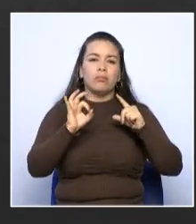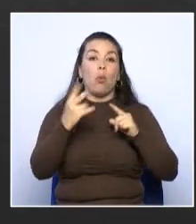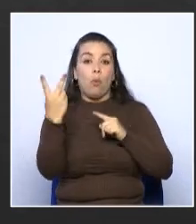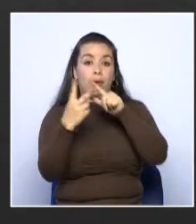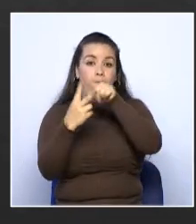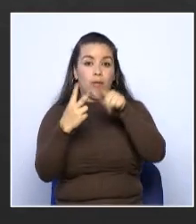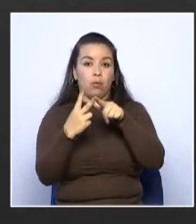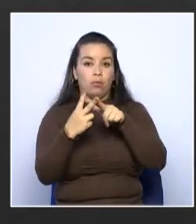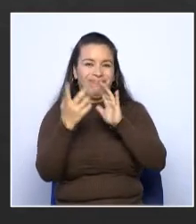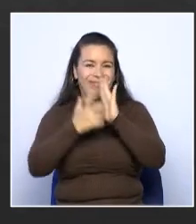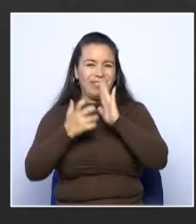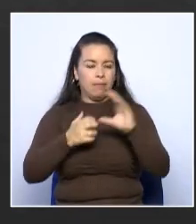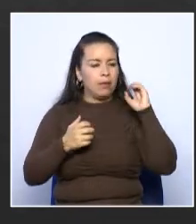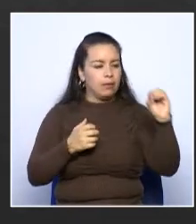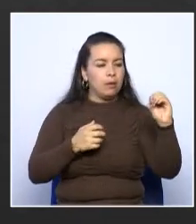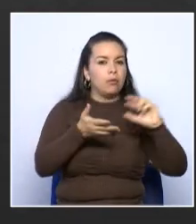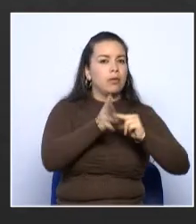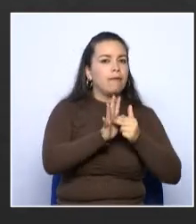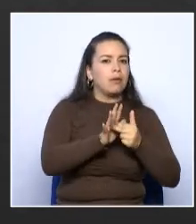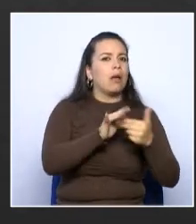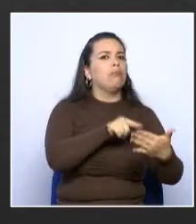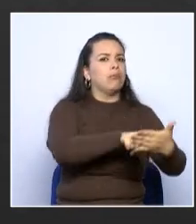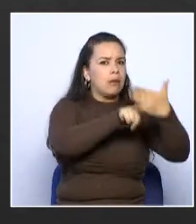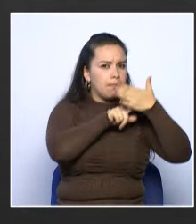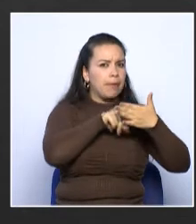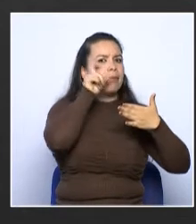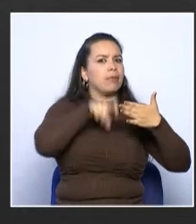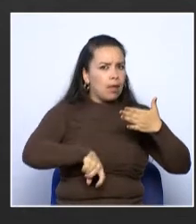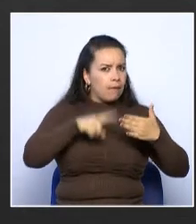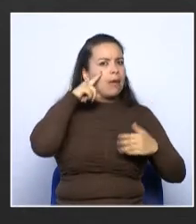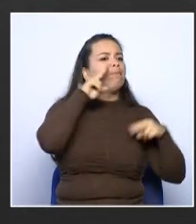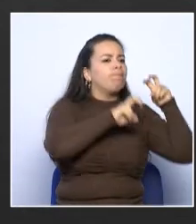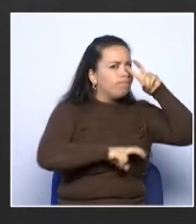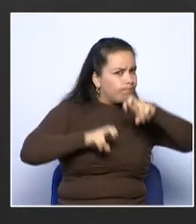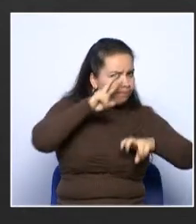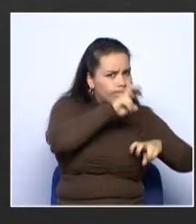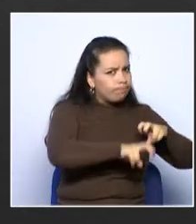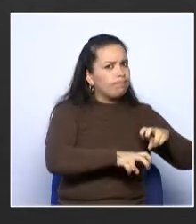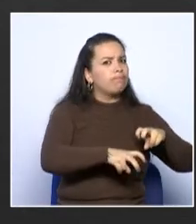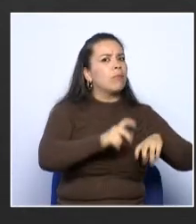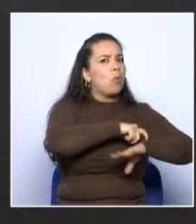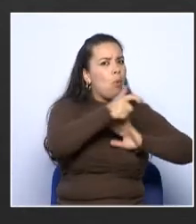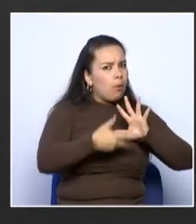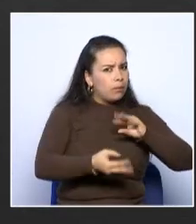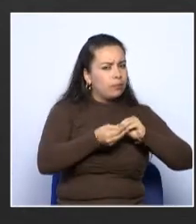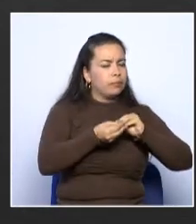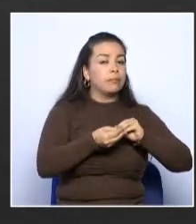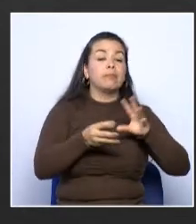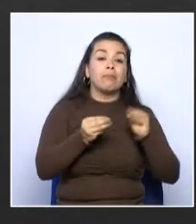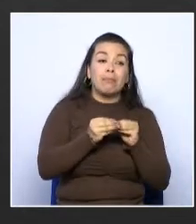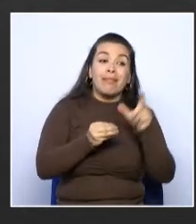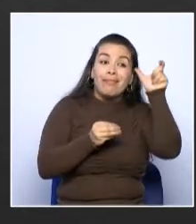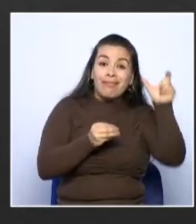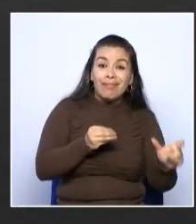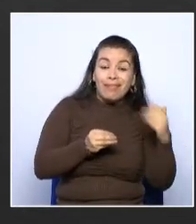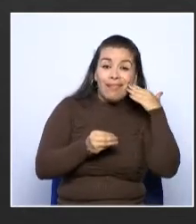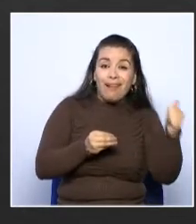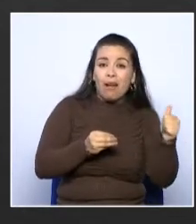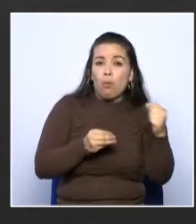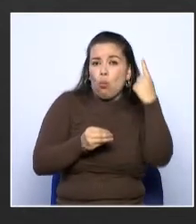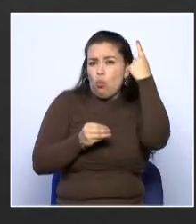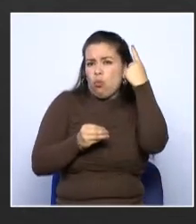ambas, eso que indica que hay alguna imagen que necesita estudios complementarios, ¿sí? Entonces, si esa paciente se había hecho solo, por